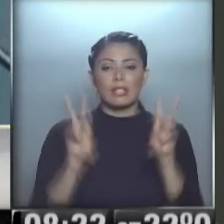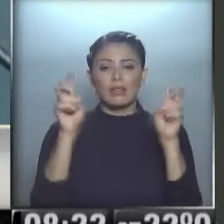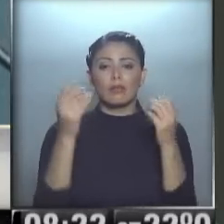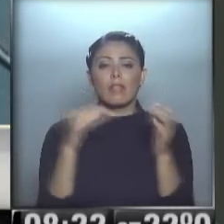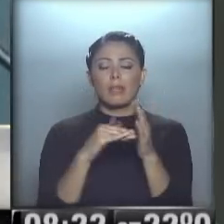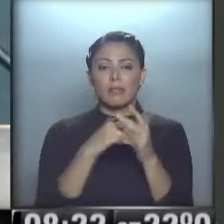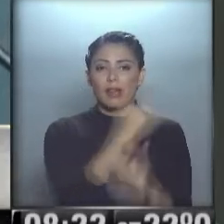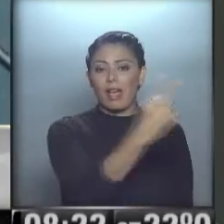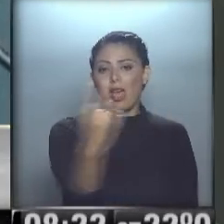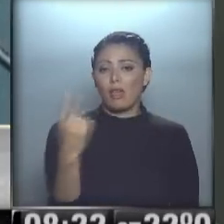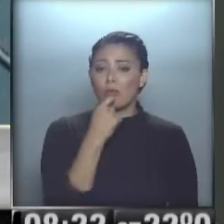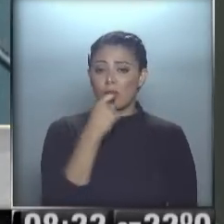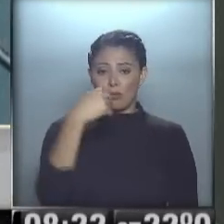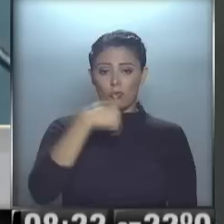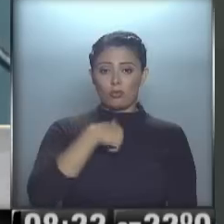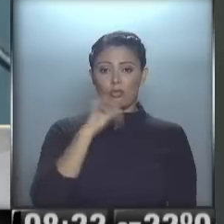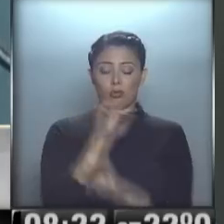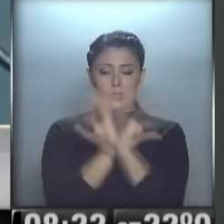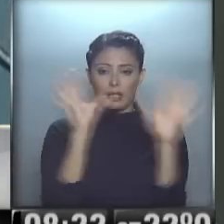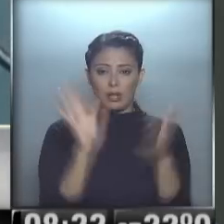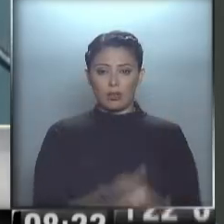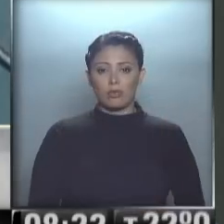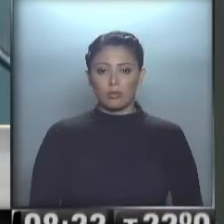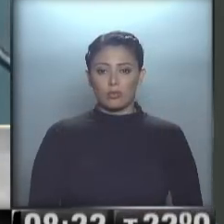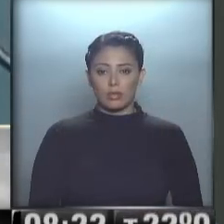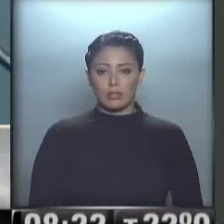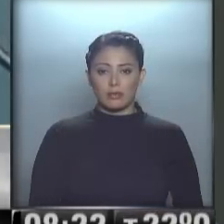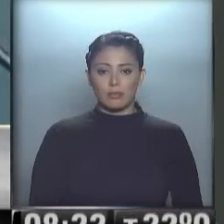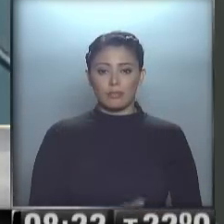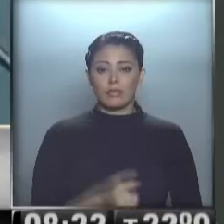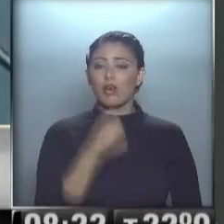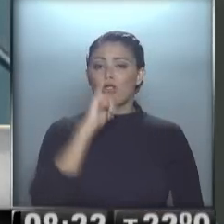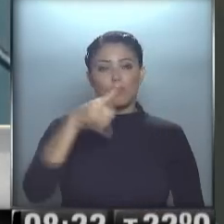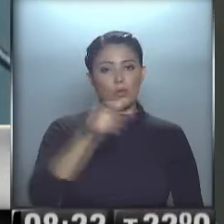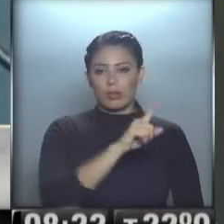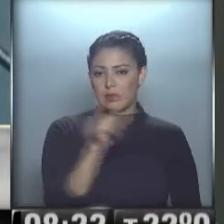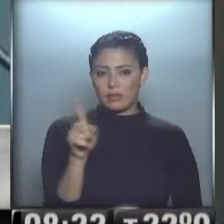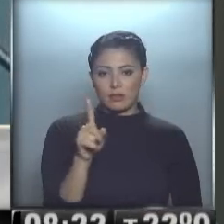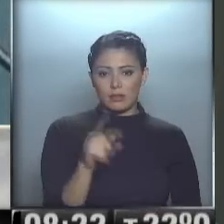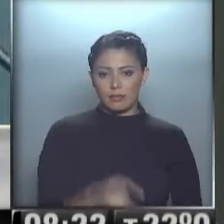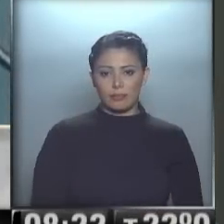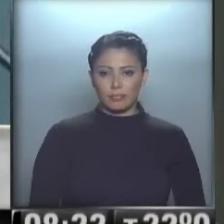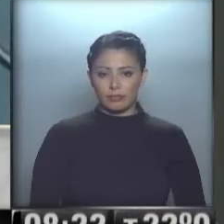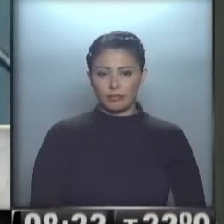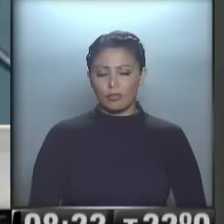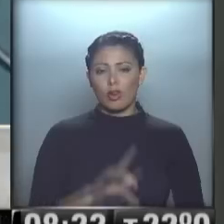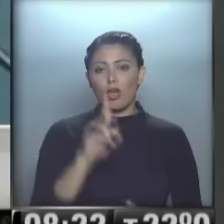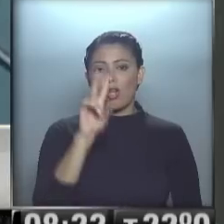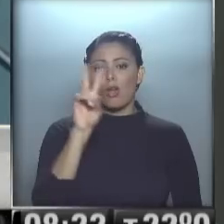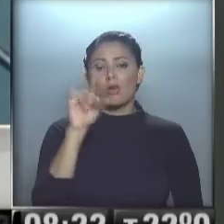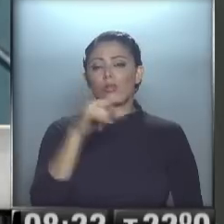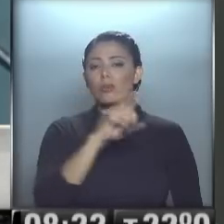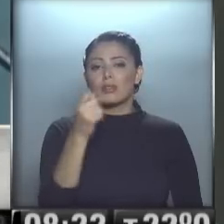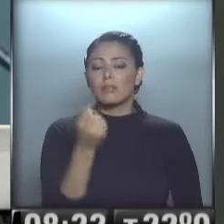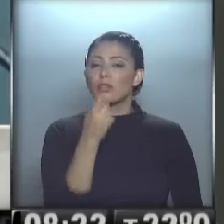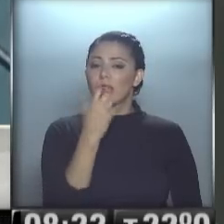conciencia de cada uno por ejemplo mi posición es muy clara respecto a que no Comparto el tema de la inclusión